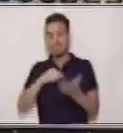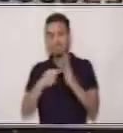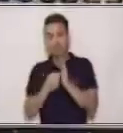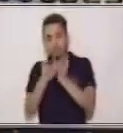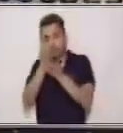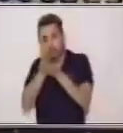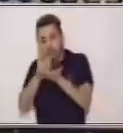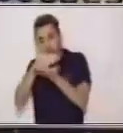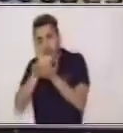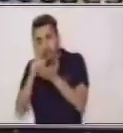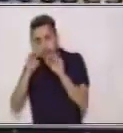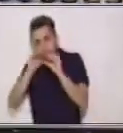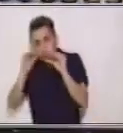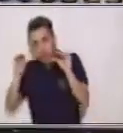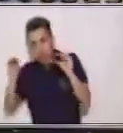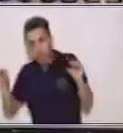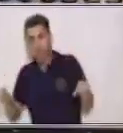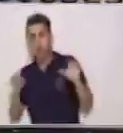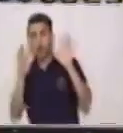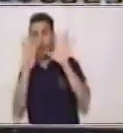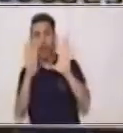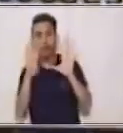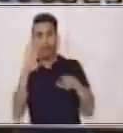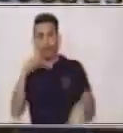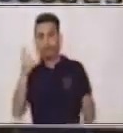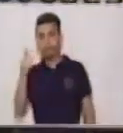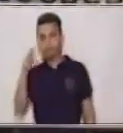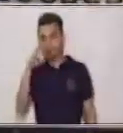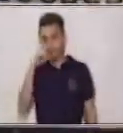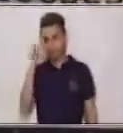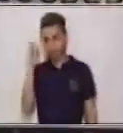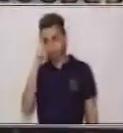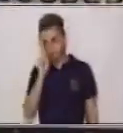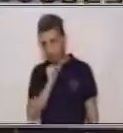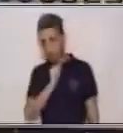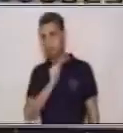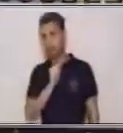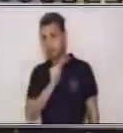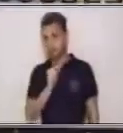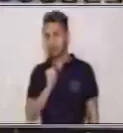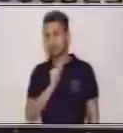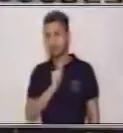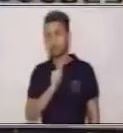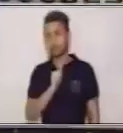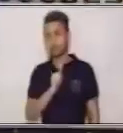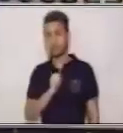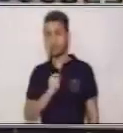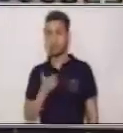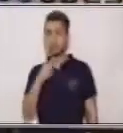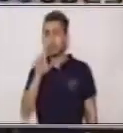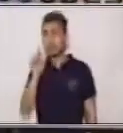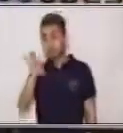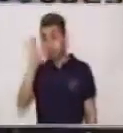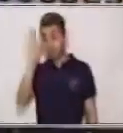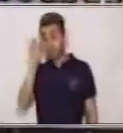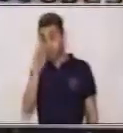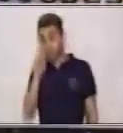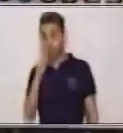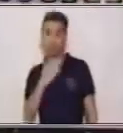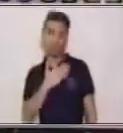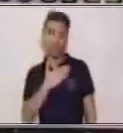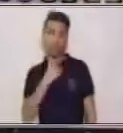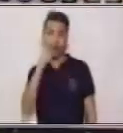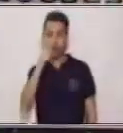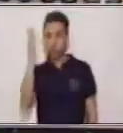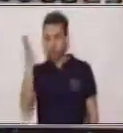9 partes exactamente iguales. Pero solo tomamos uno, entonces sería un noveno. Cada parte se llama